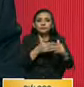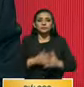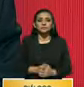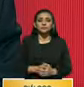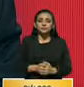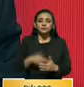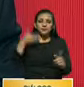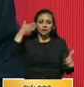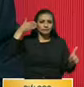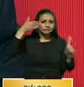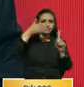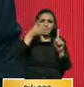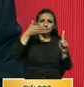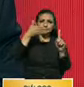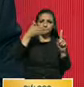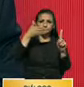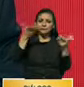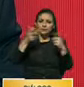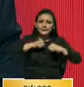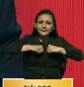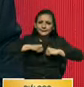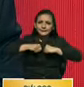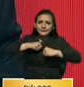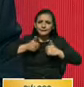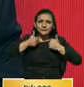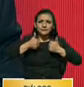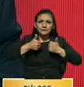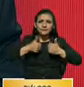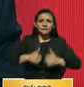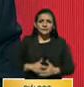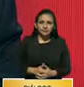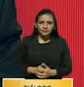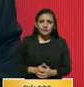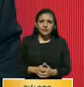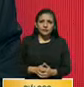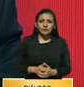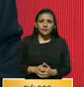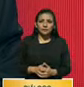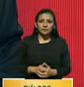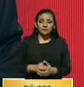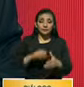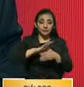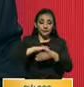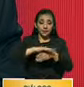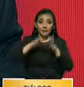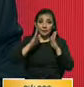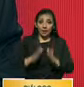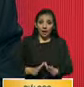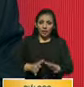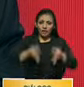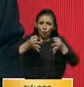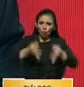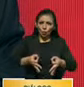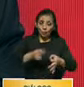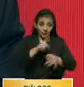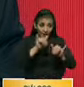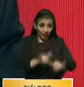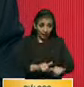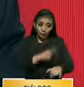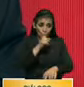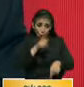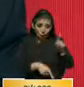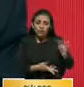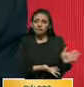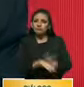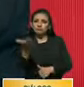Con metas, con índices de gestión, en otras palabras, embajada que cumple, queda. La que no cumple, 10